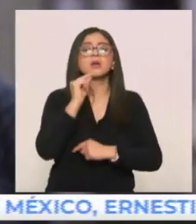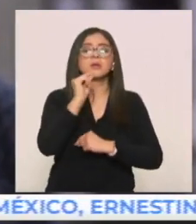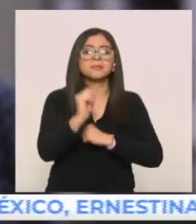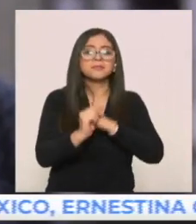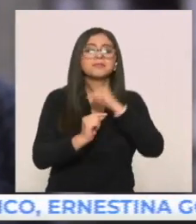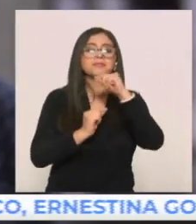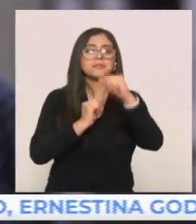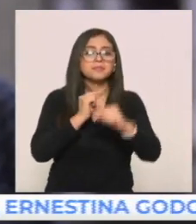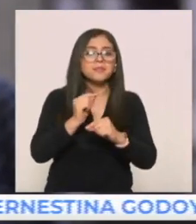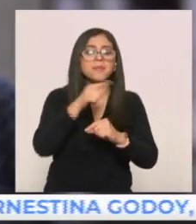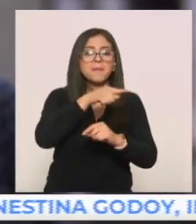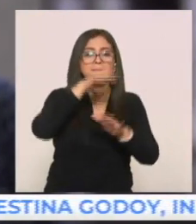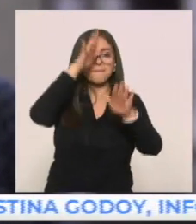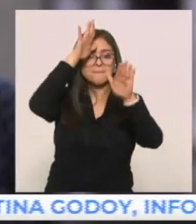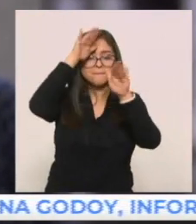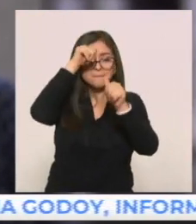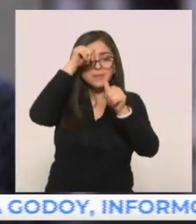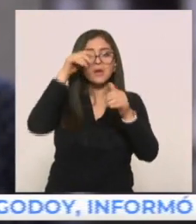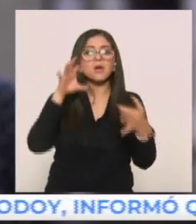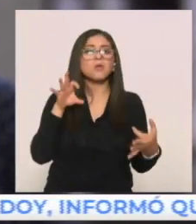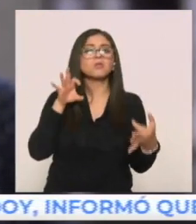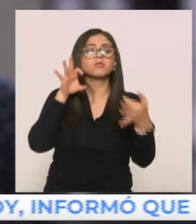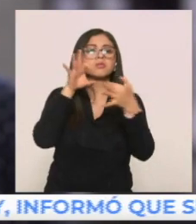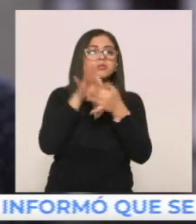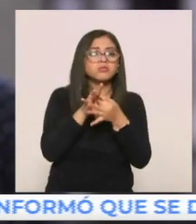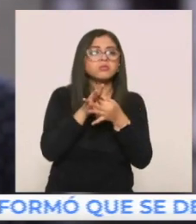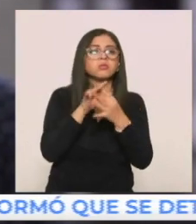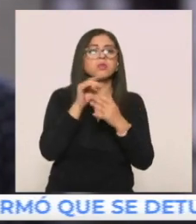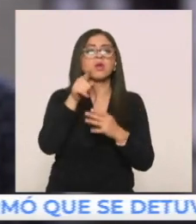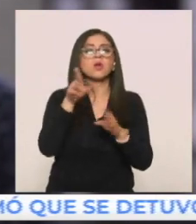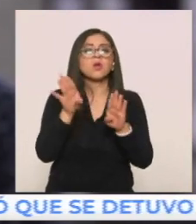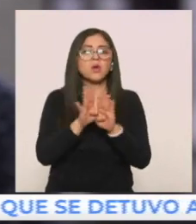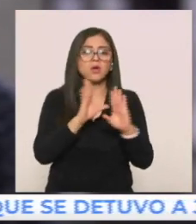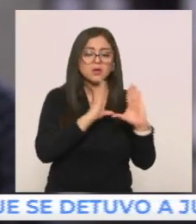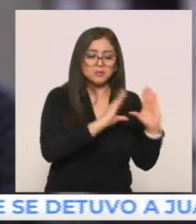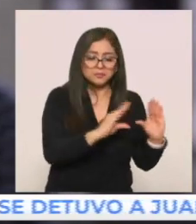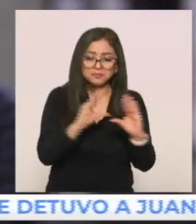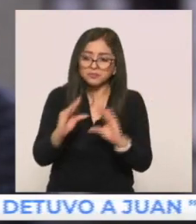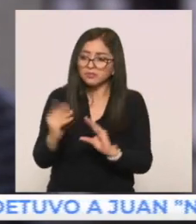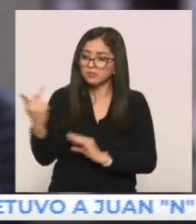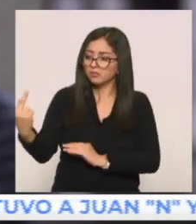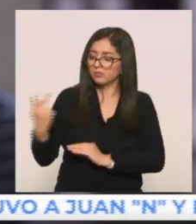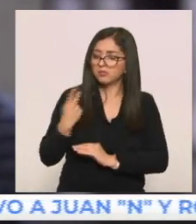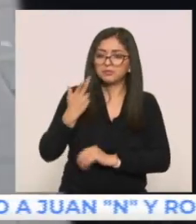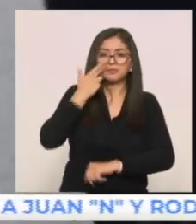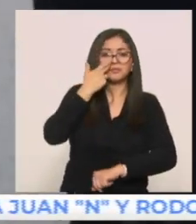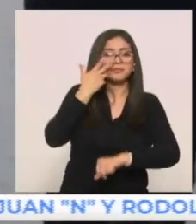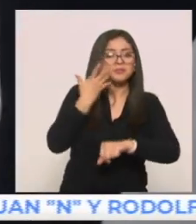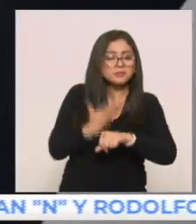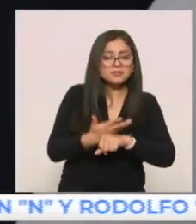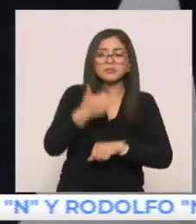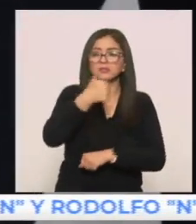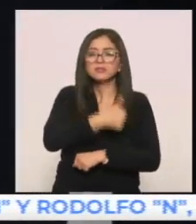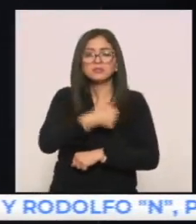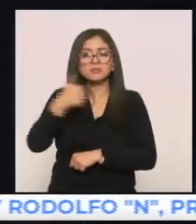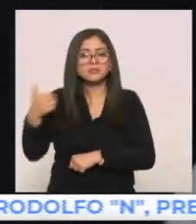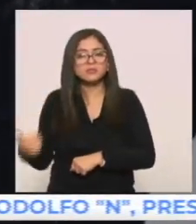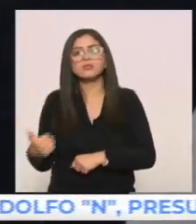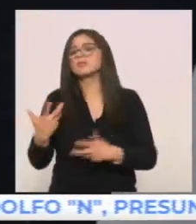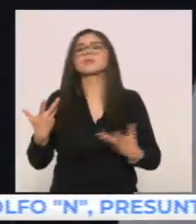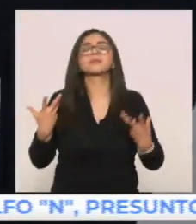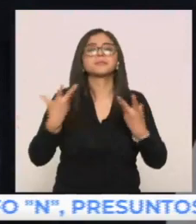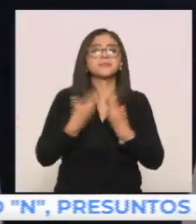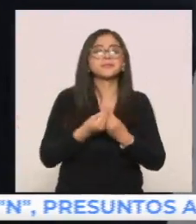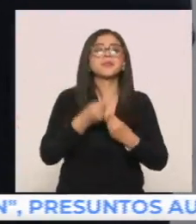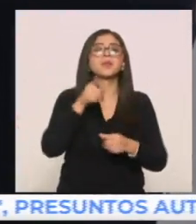implica el compromiso, por ejemplo, de criar de manera conjunta, Claro. de tener a hacer Sí, cuidados, de compartir responsabilidades. la corresponsabilidad